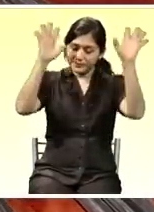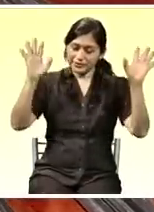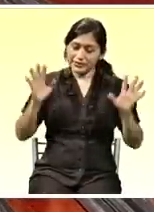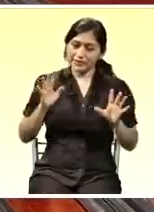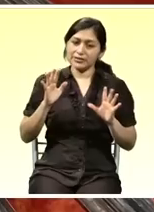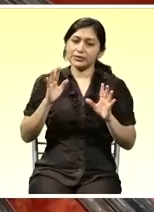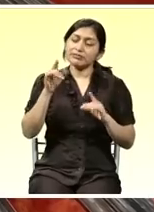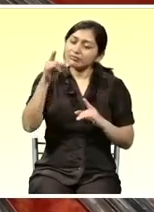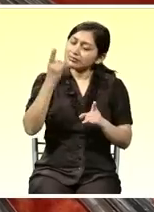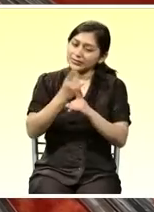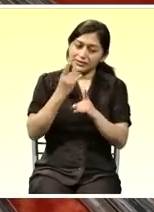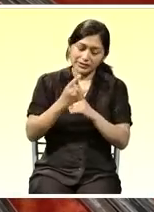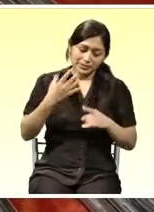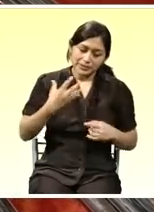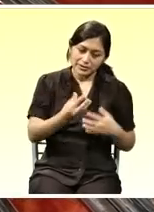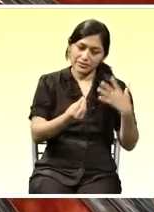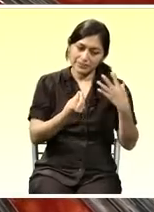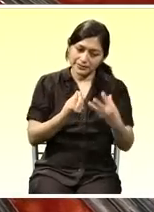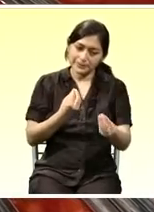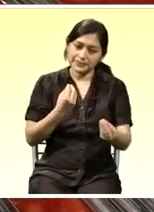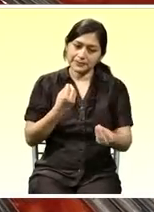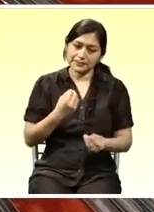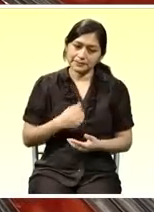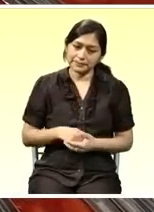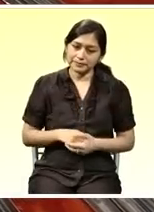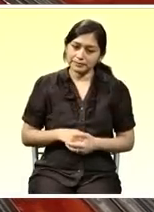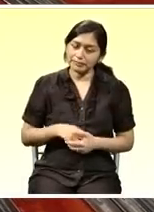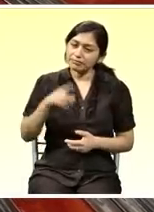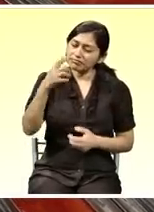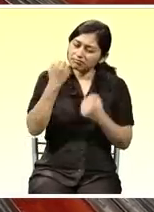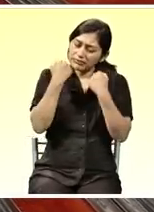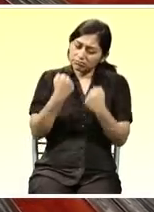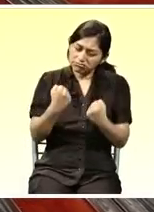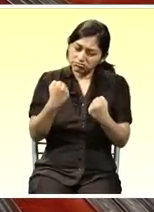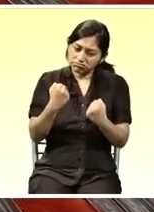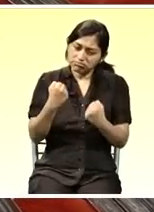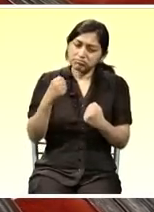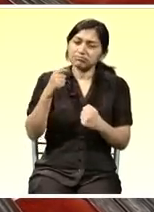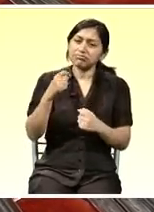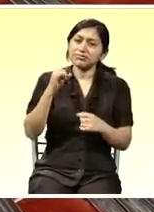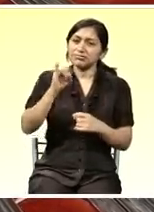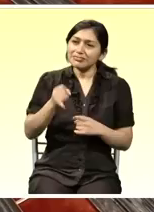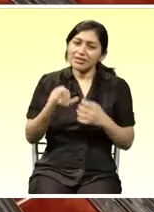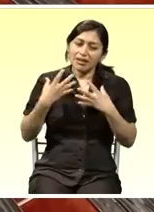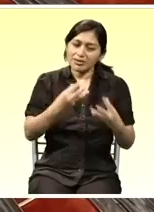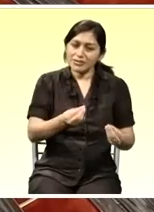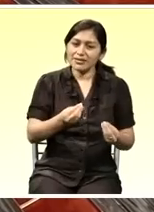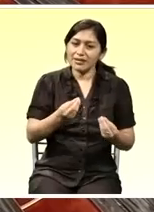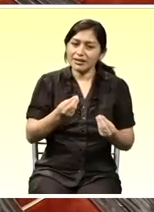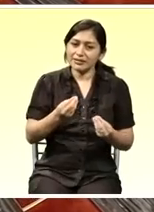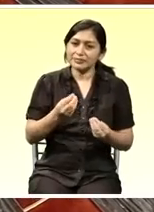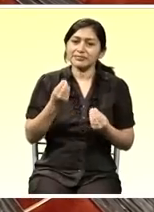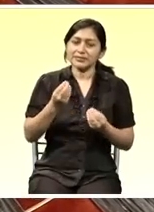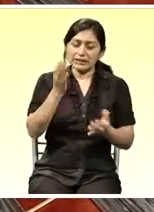en quien siempre halla todo su remedio. Empeñada estabas y echaste tú el resto para el que el